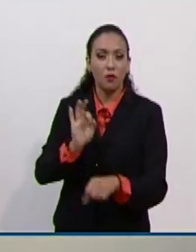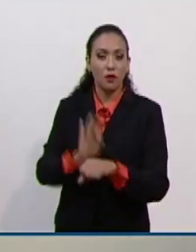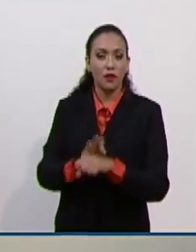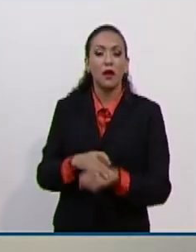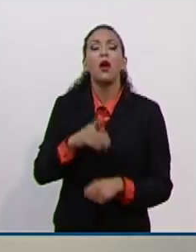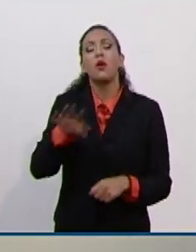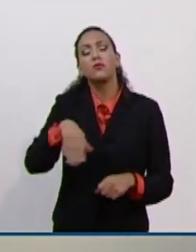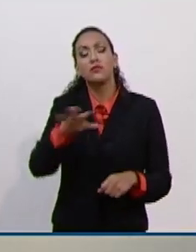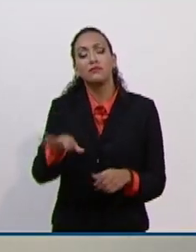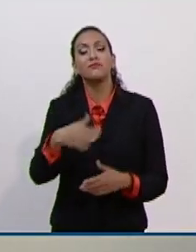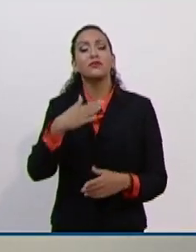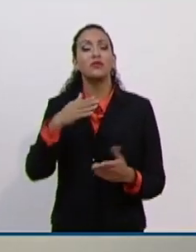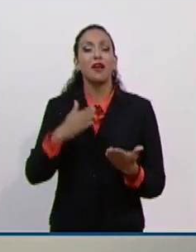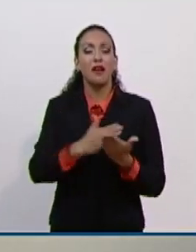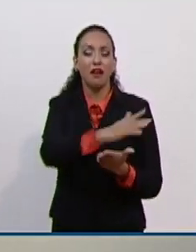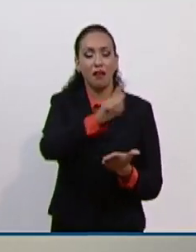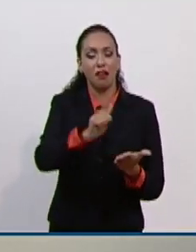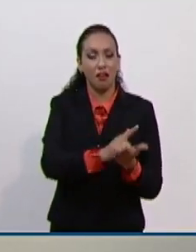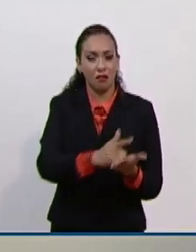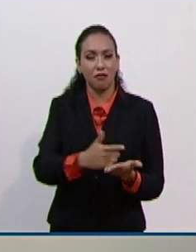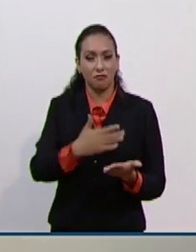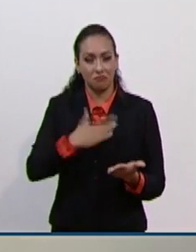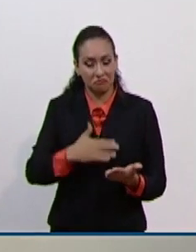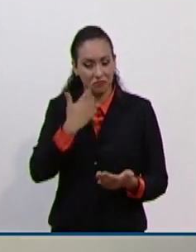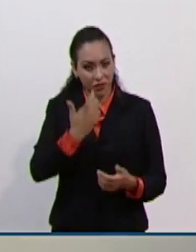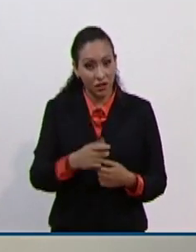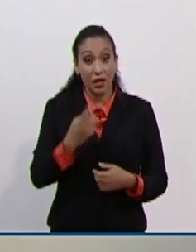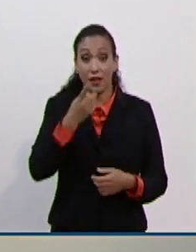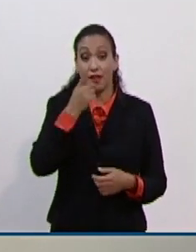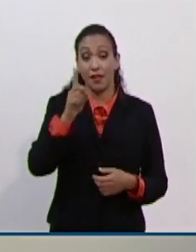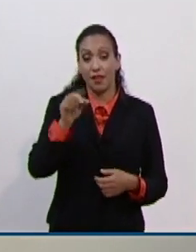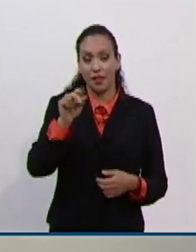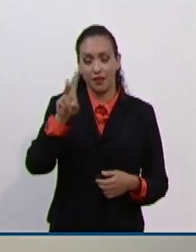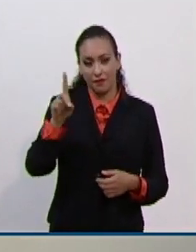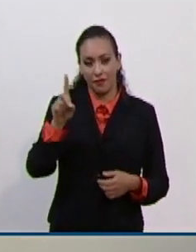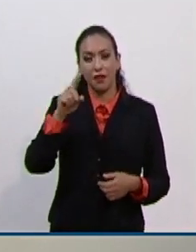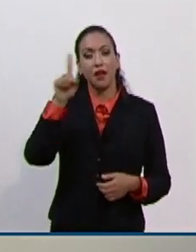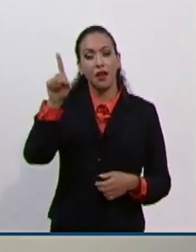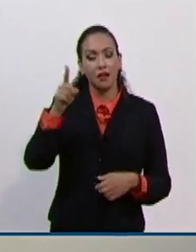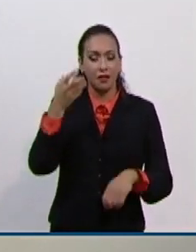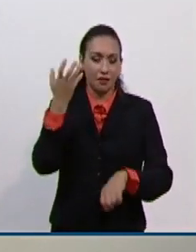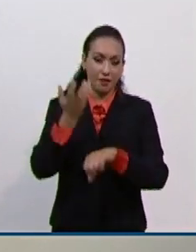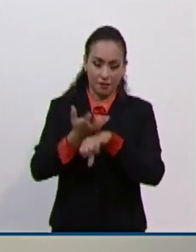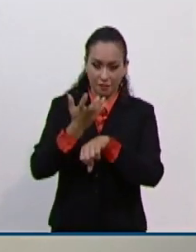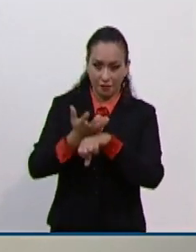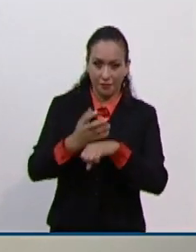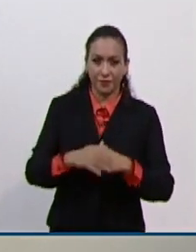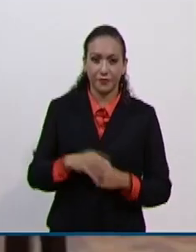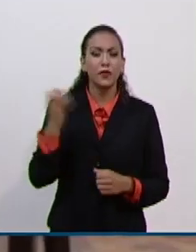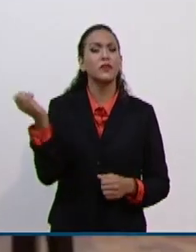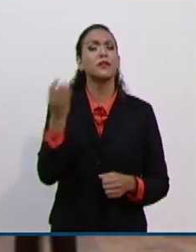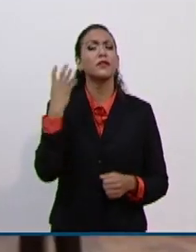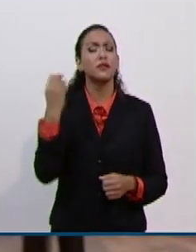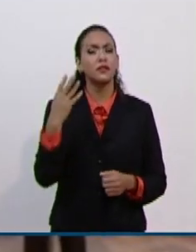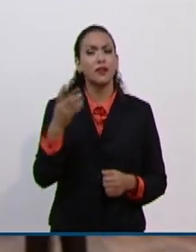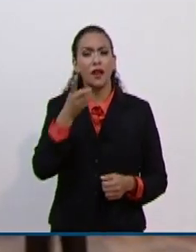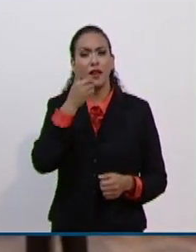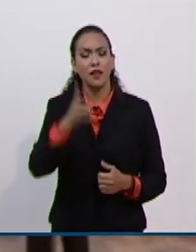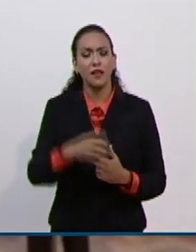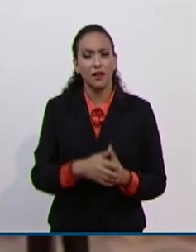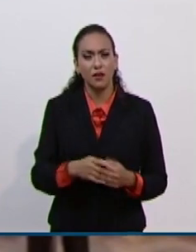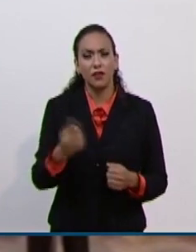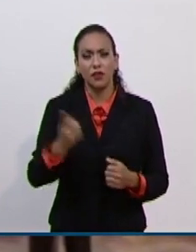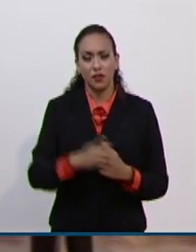justicia. Así lo expresó el profesor David Luban de la Universidad de Georgetown en Washington, D.C., en la conferencia La concepción estándar